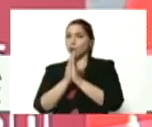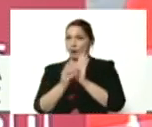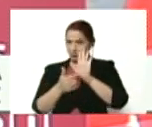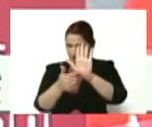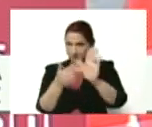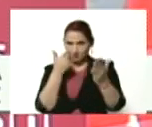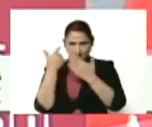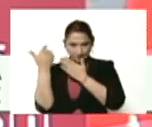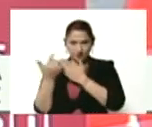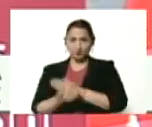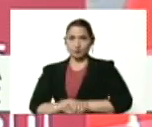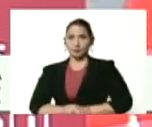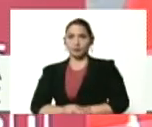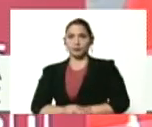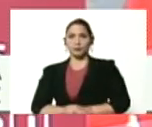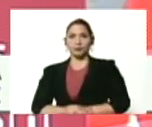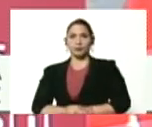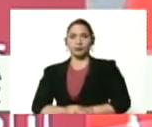mostrar.